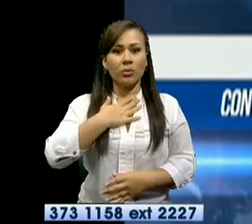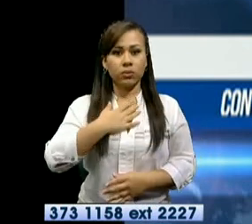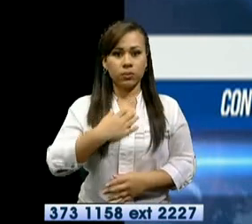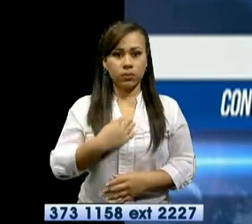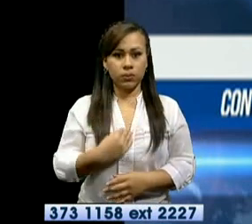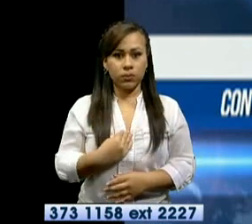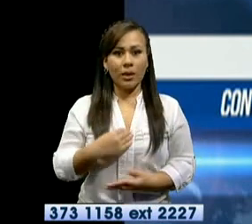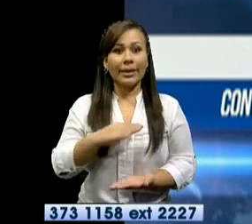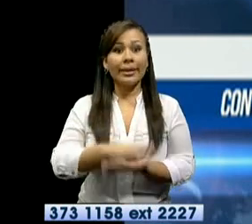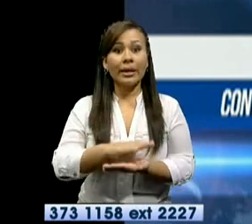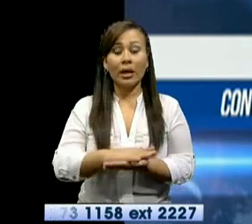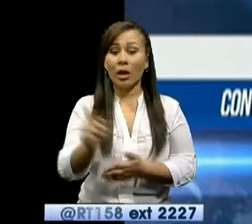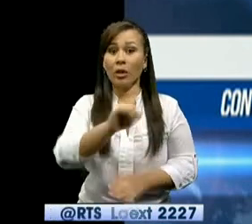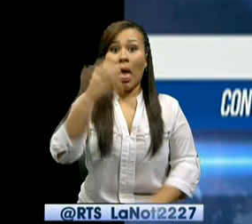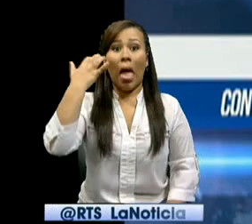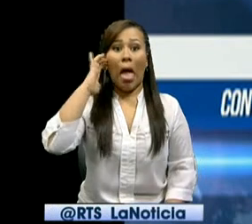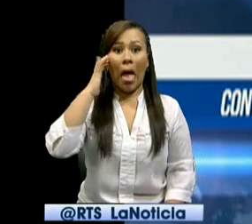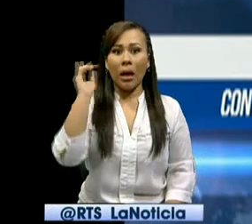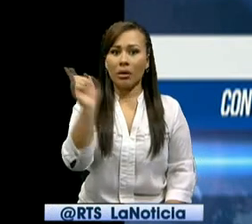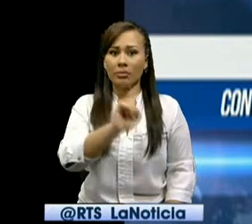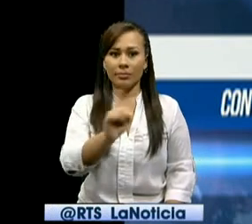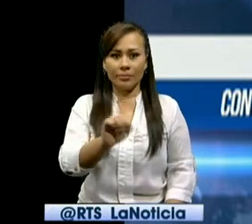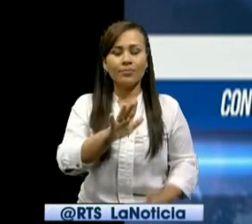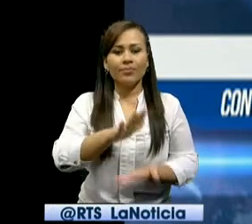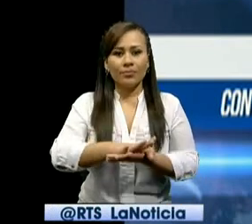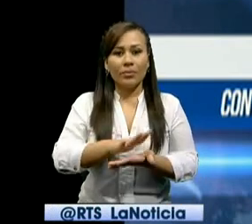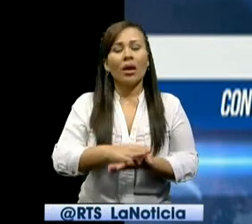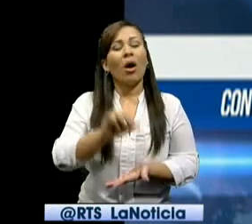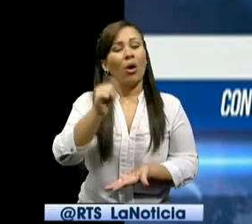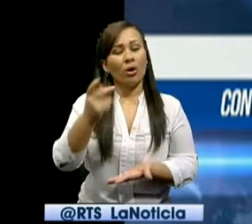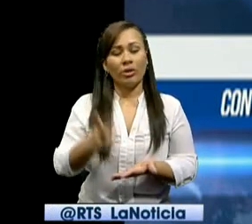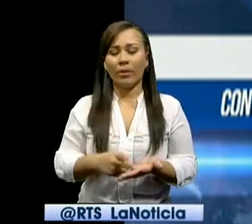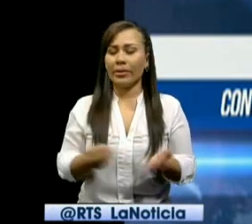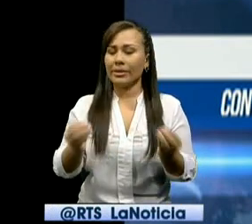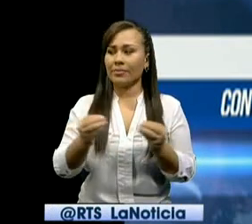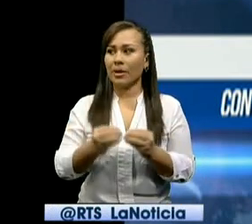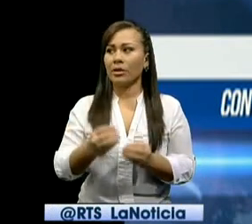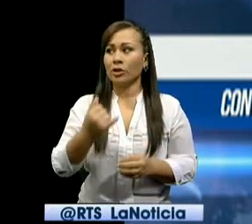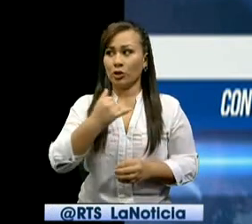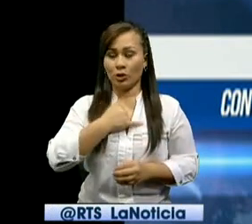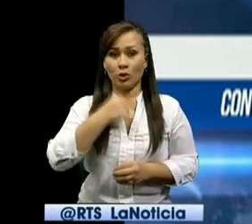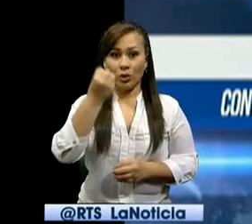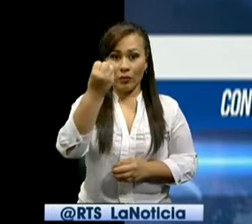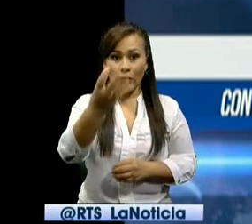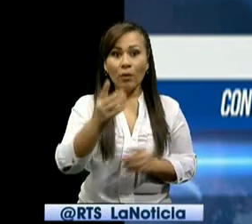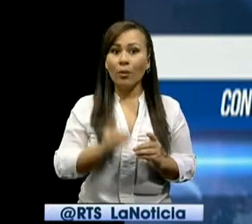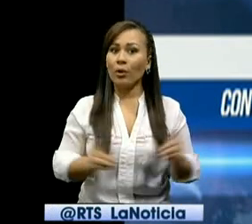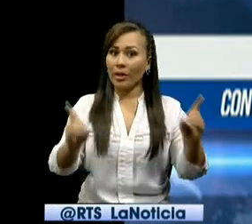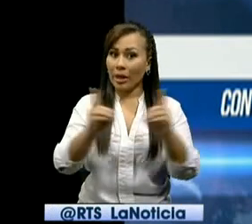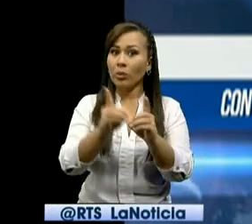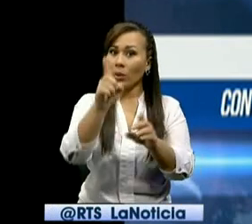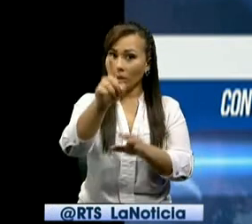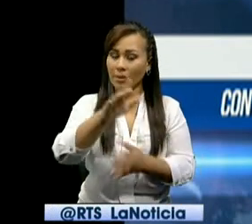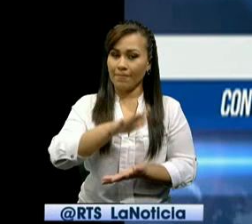la tranquilidad, porque se presentarán seguramente algunas otras. Te doy como dato esa información,